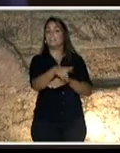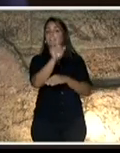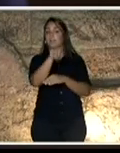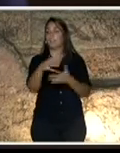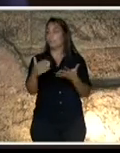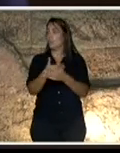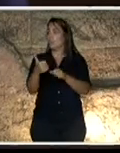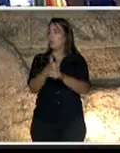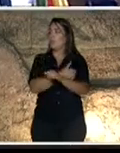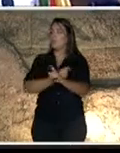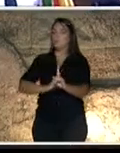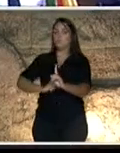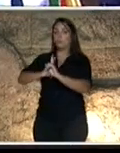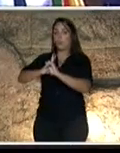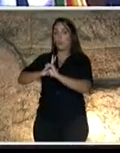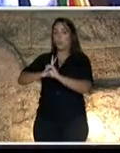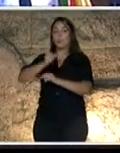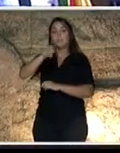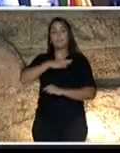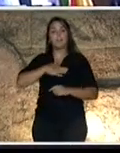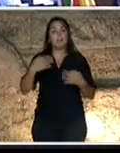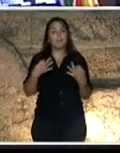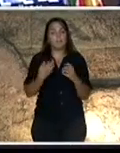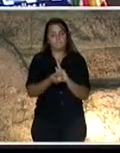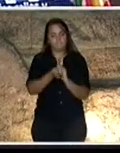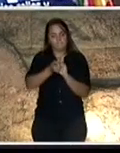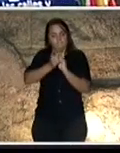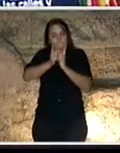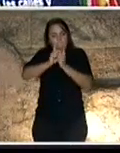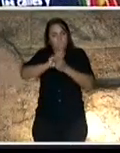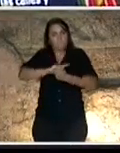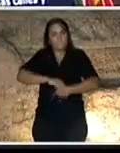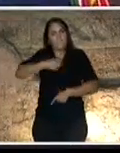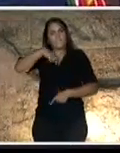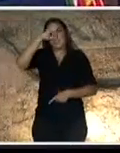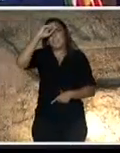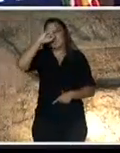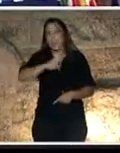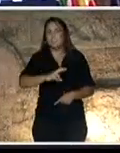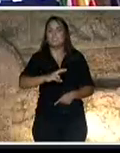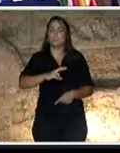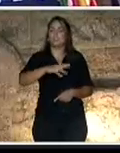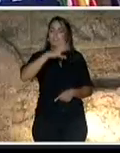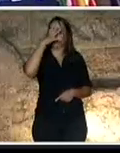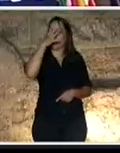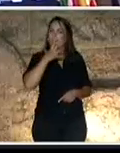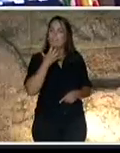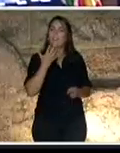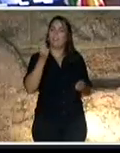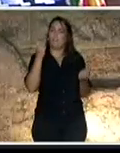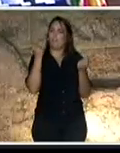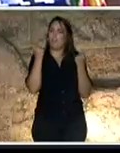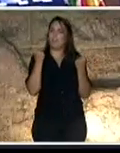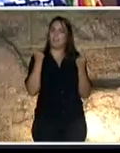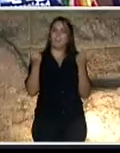enfrentamientos ciudadanos? ¿Será que quieren cambiar también el respeto, la serenidad, la